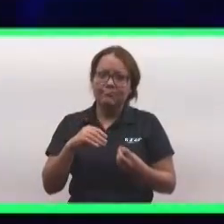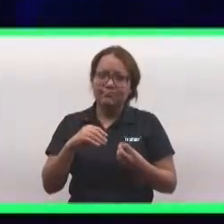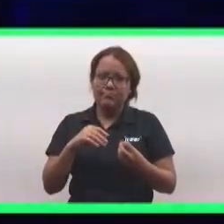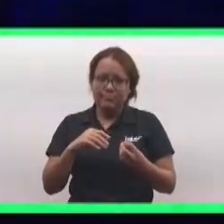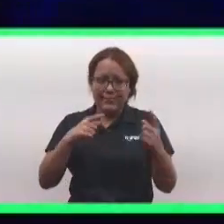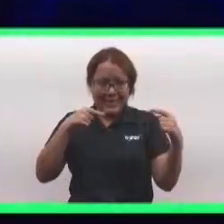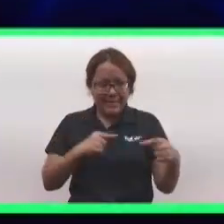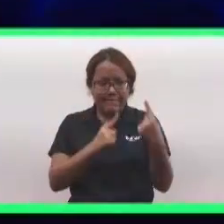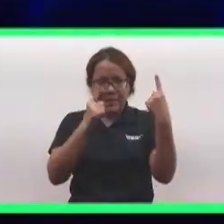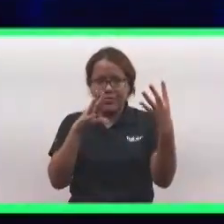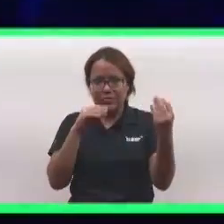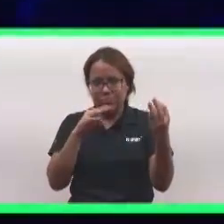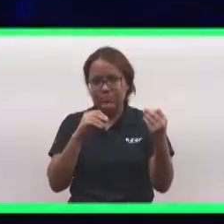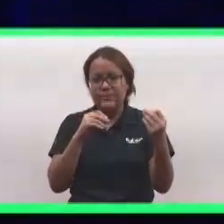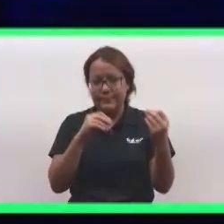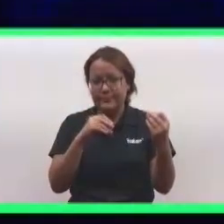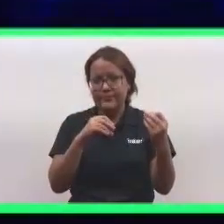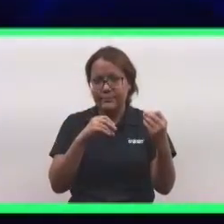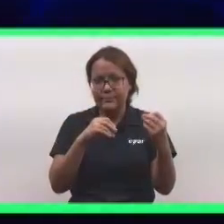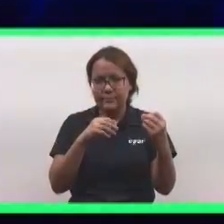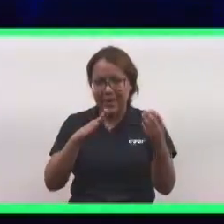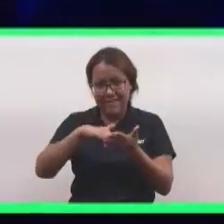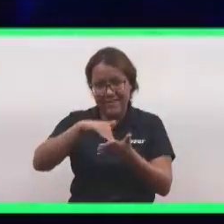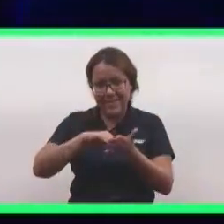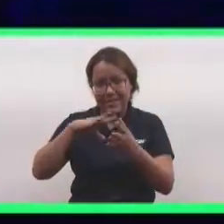nuestro enemigo, hablemos con nuestras